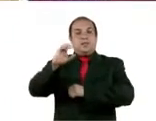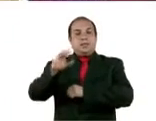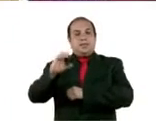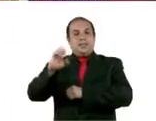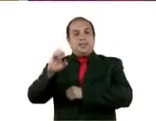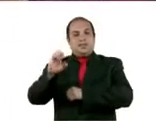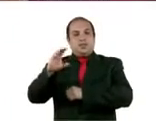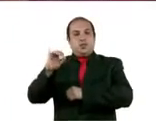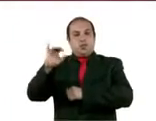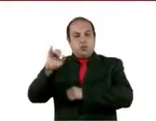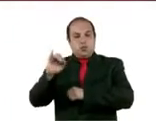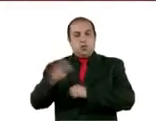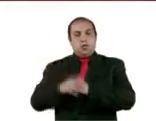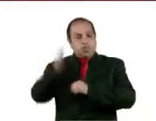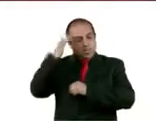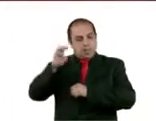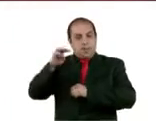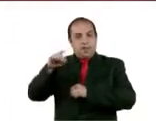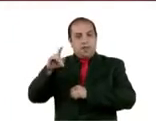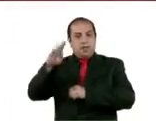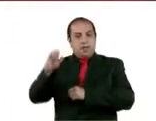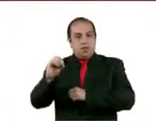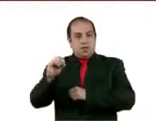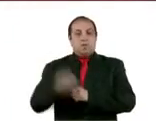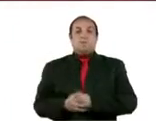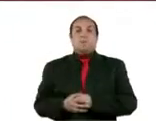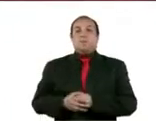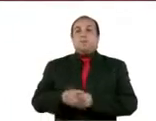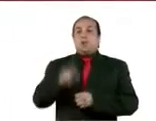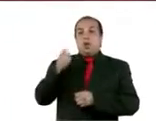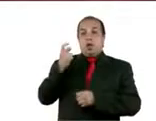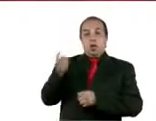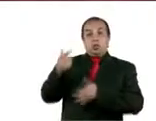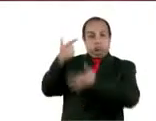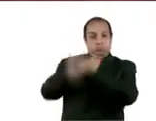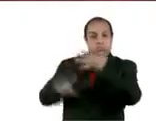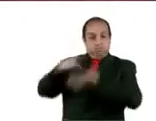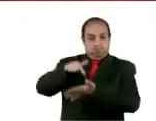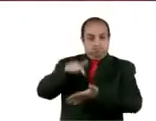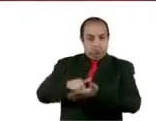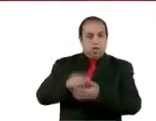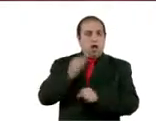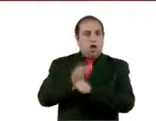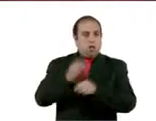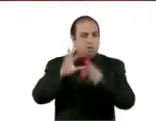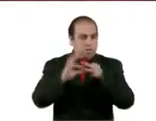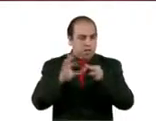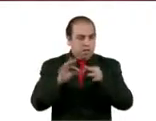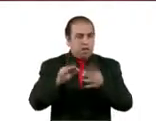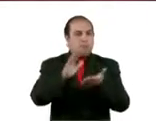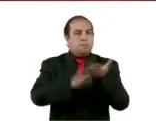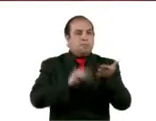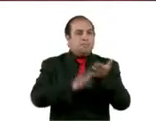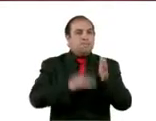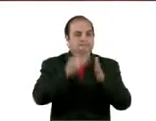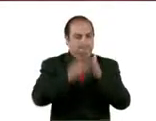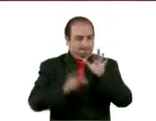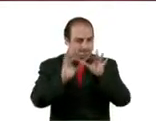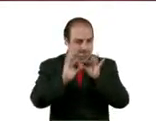Jalapa. Estas son las sedes. Voy a comentar los requisitos que son los que nos faltaron.